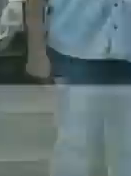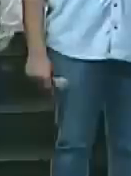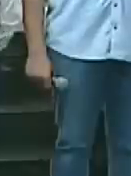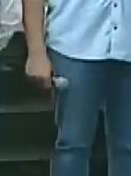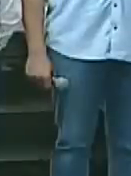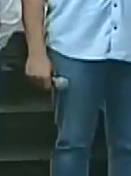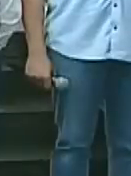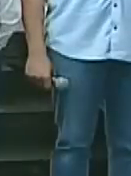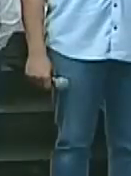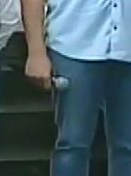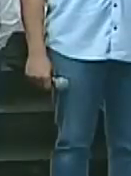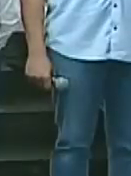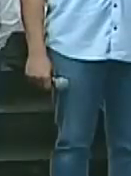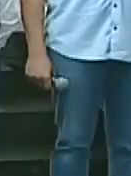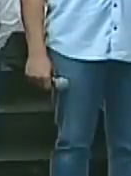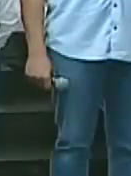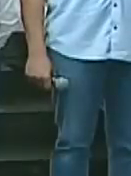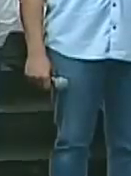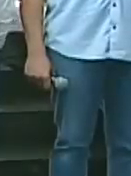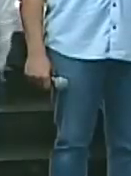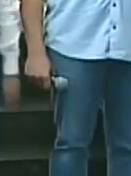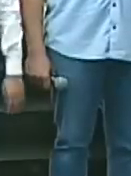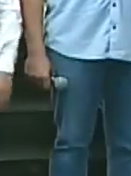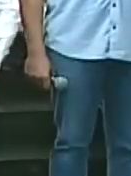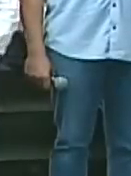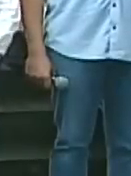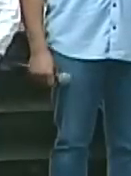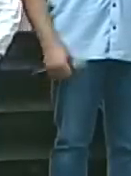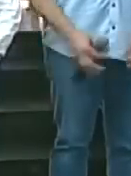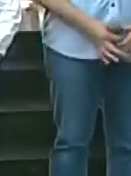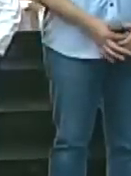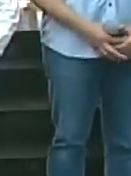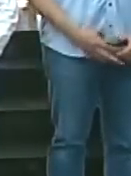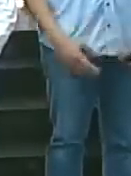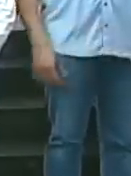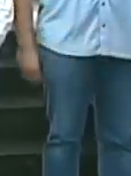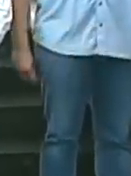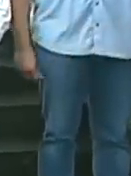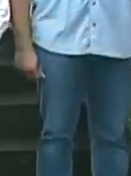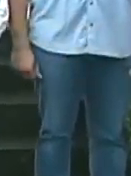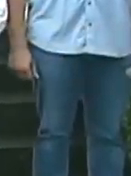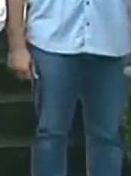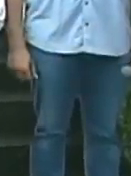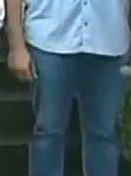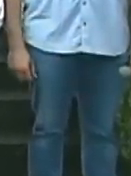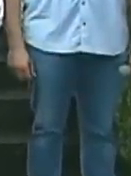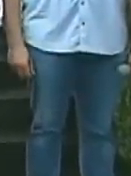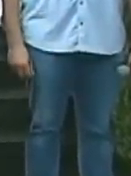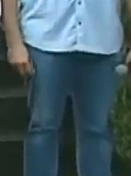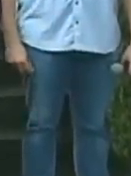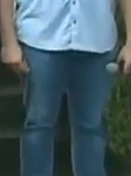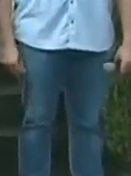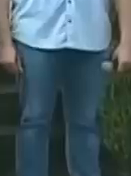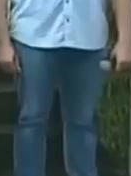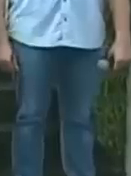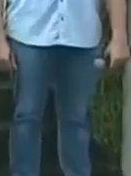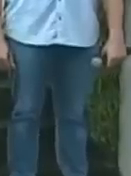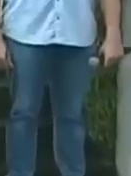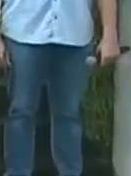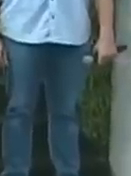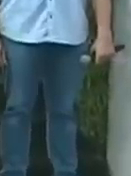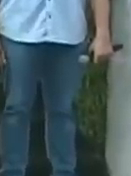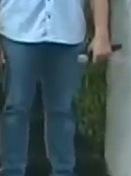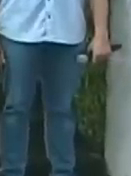Saludos a toda Venezuela, saludo a mi comandante en jefe, aquí estamos, alegre como siempre, cada vez que se está